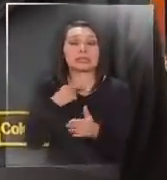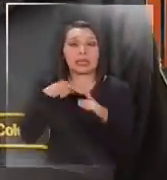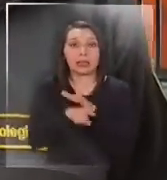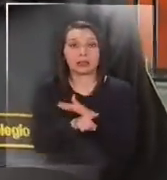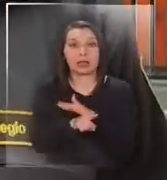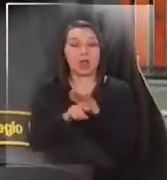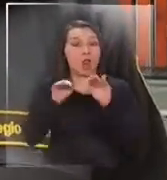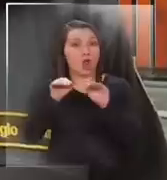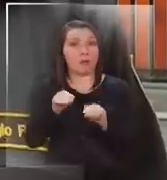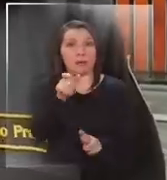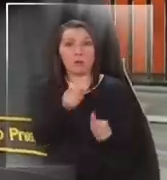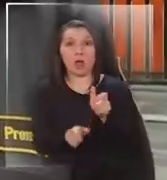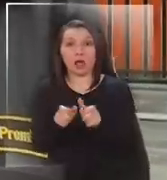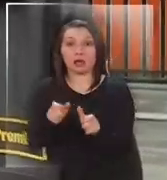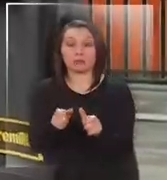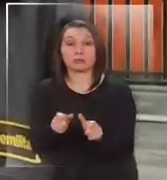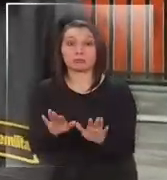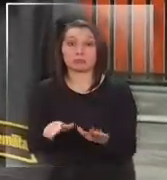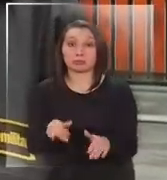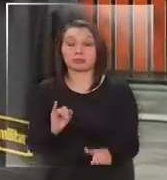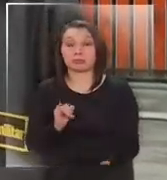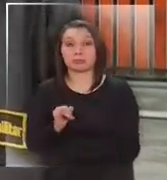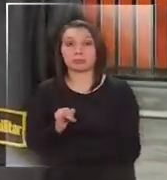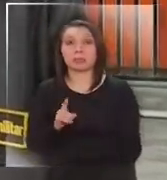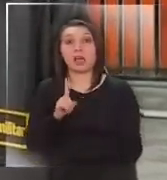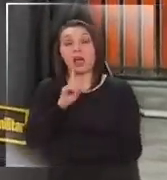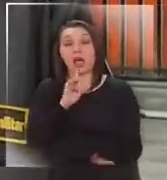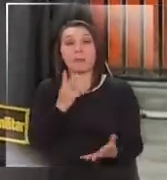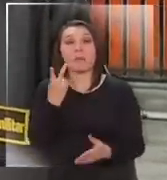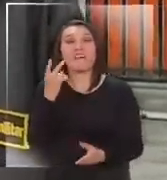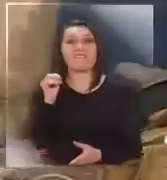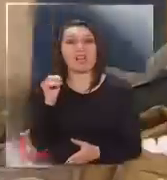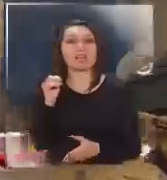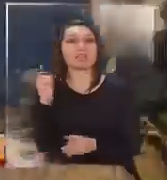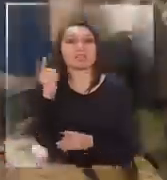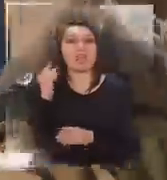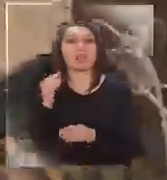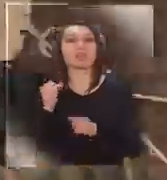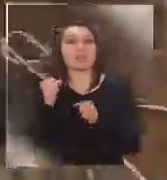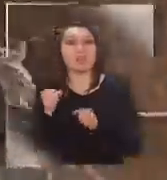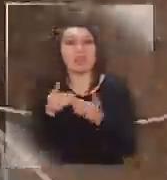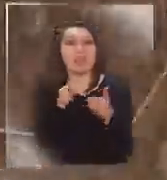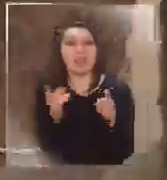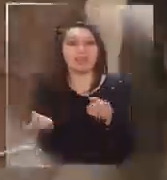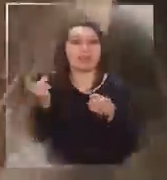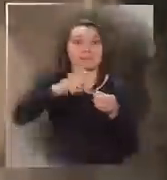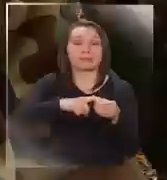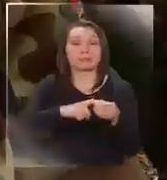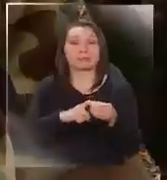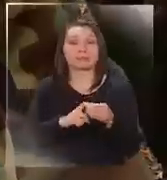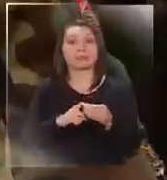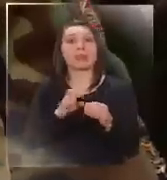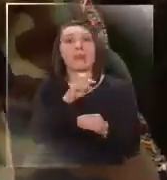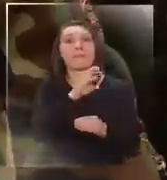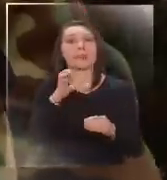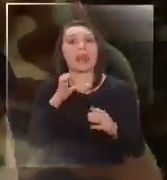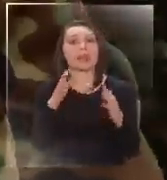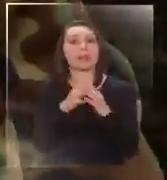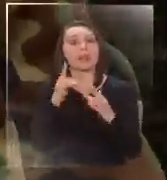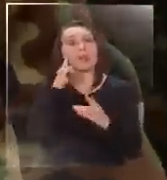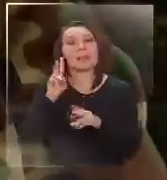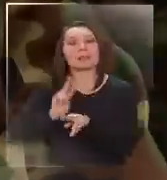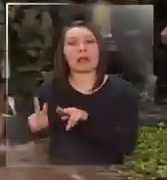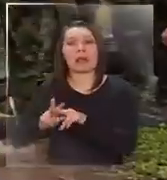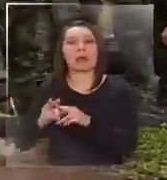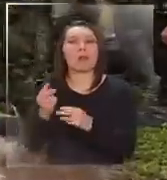¿La misma cantidad de alumnos? Prácticamente. Y tenía como 20 vacantes. Los premilitares quieren sacarse el estigma de ser reformatorios